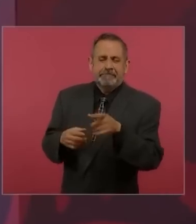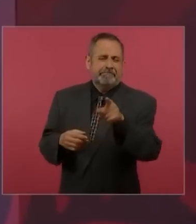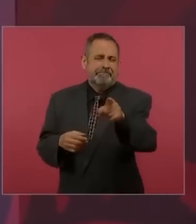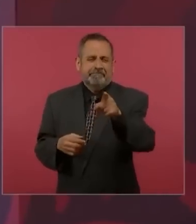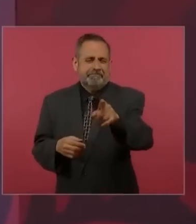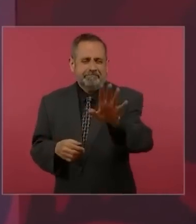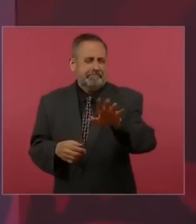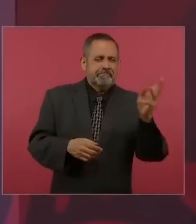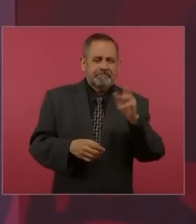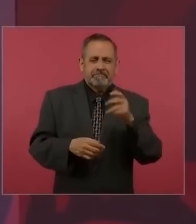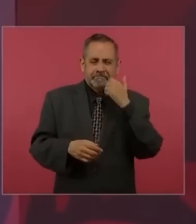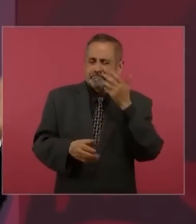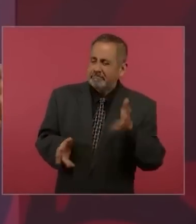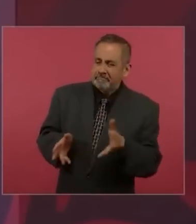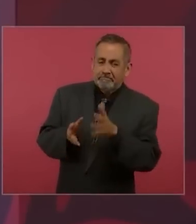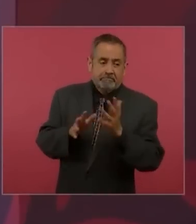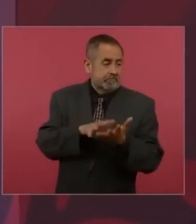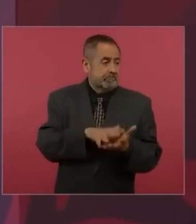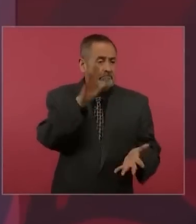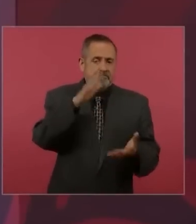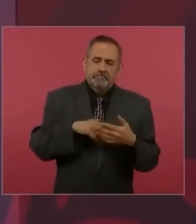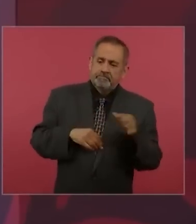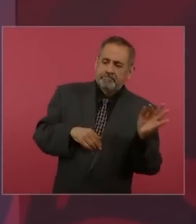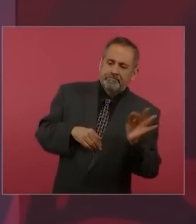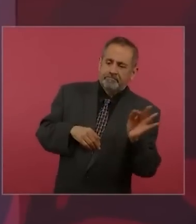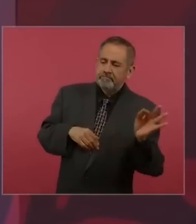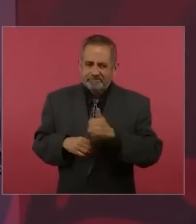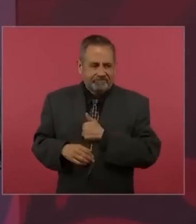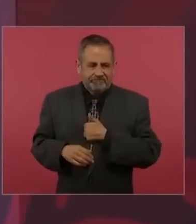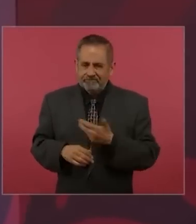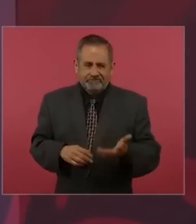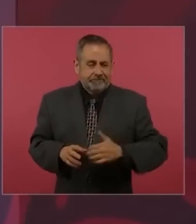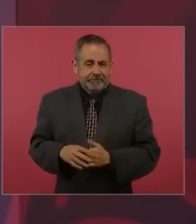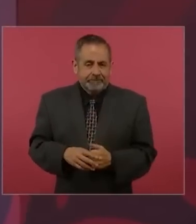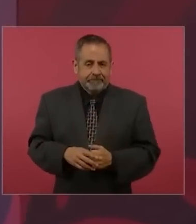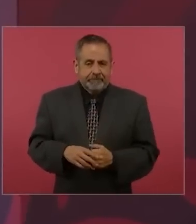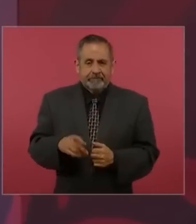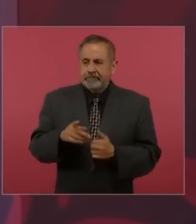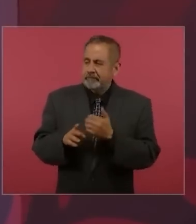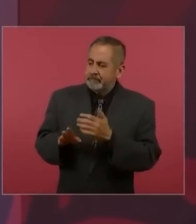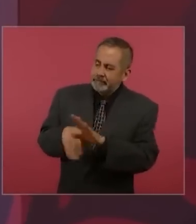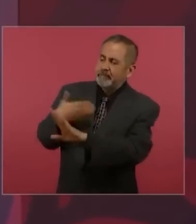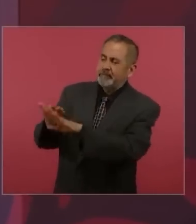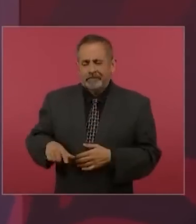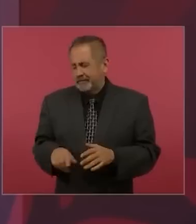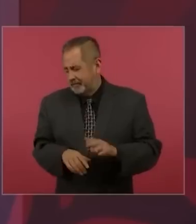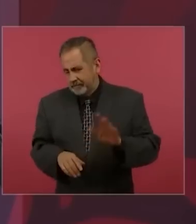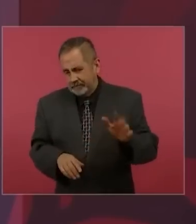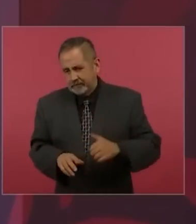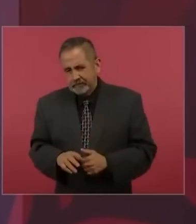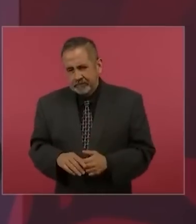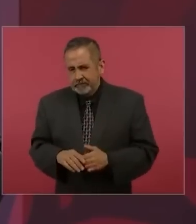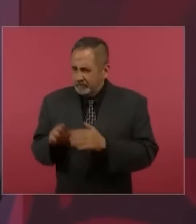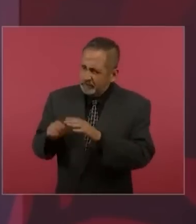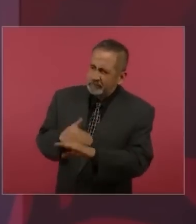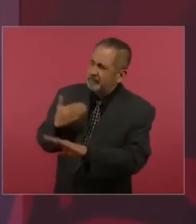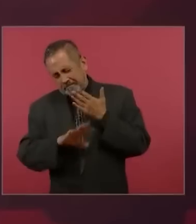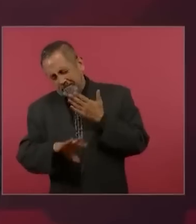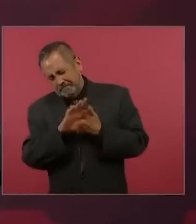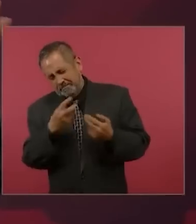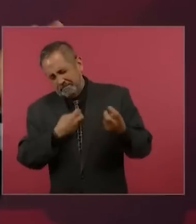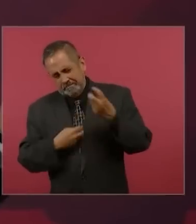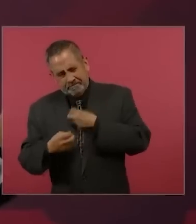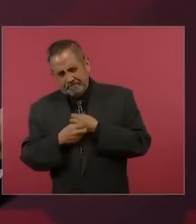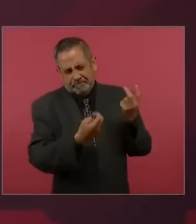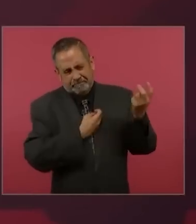ustedes, algunos medios, la mayoría, lamentablemente, de atacar al gobierno, de ir en contra de nosotros,